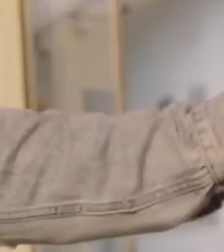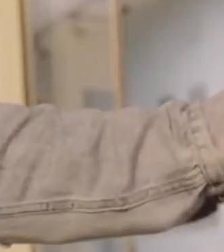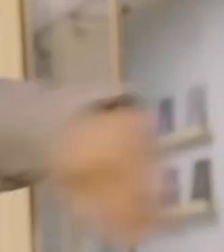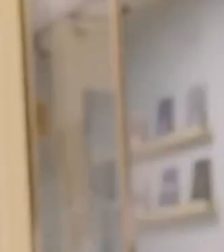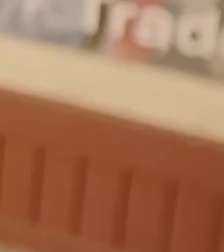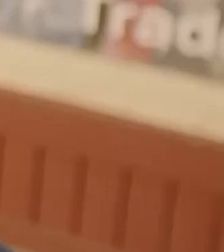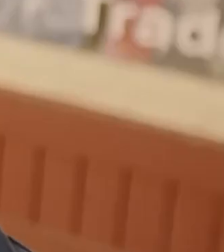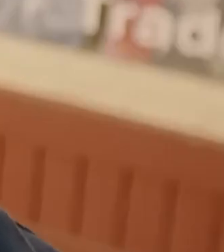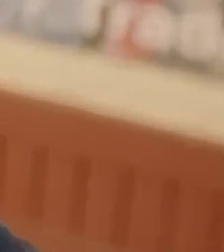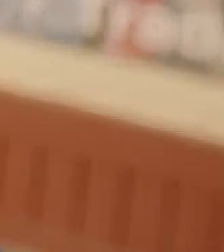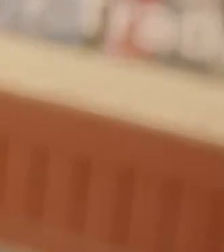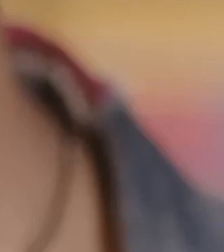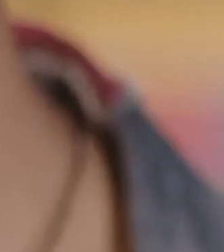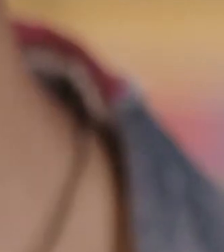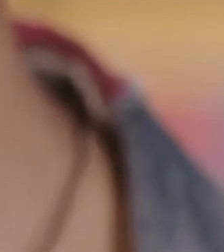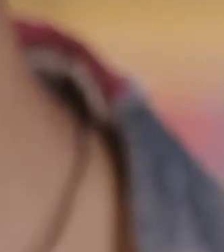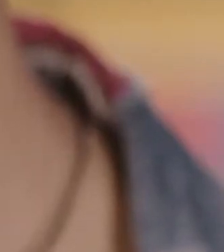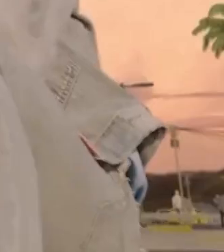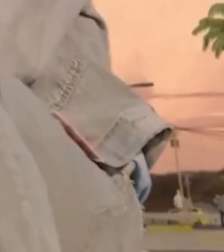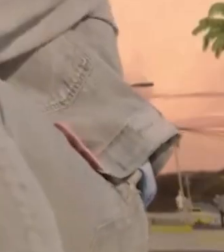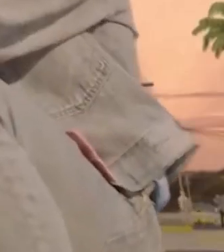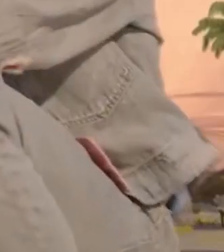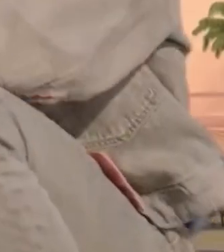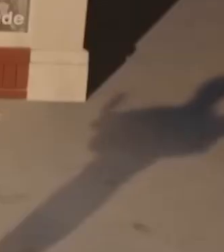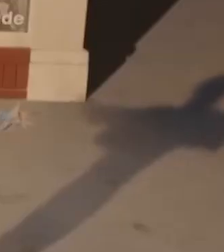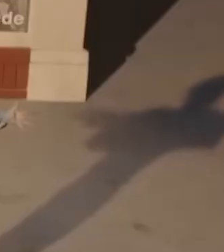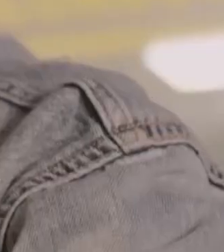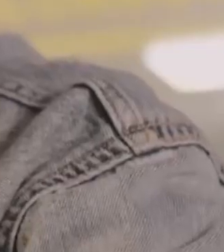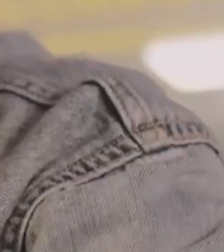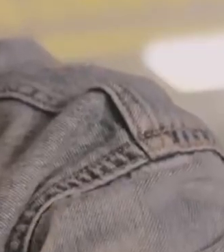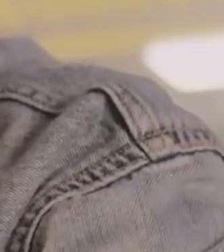de agrupaciones como BTS,